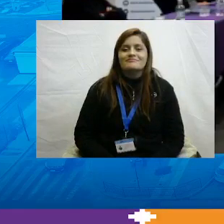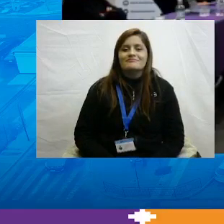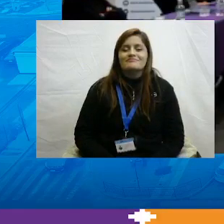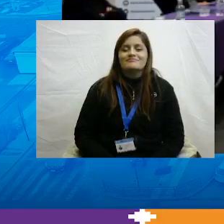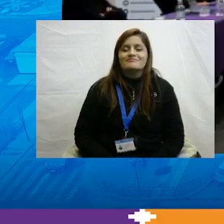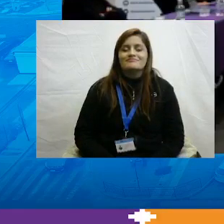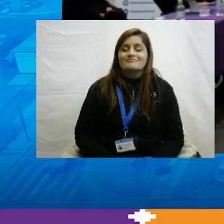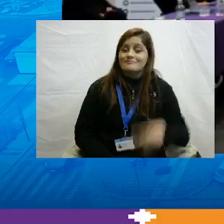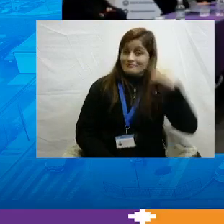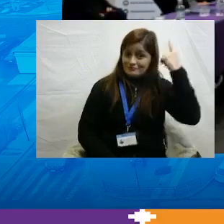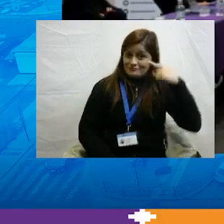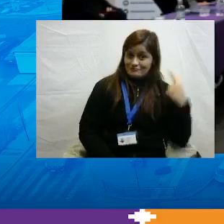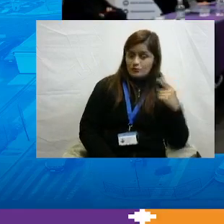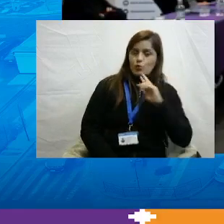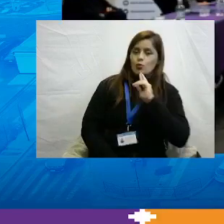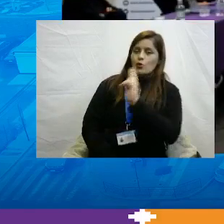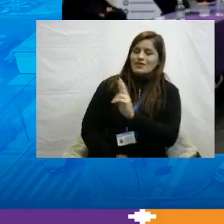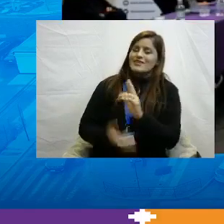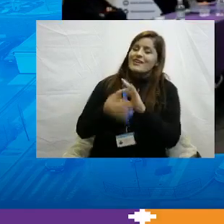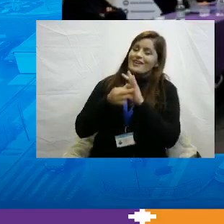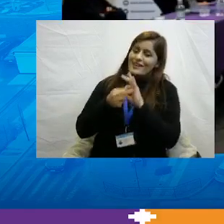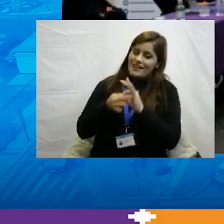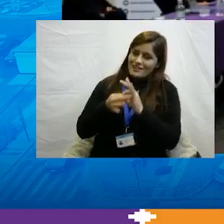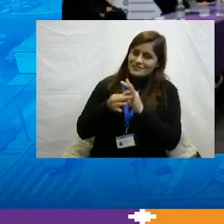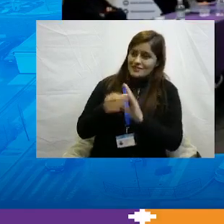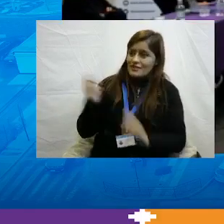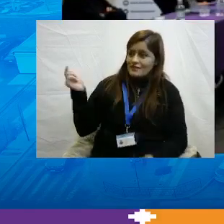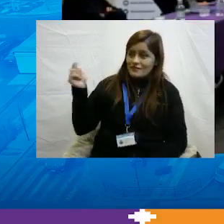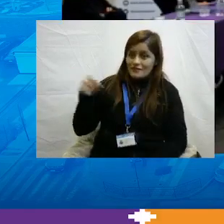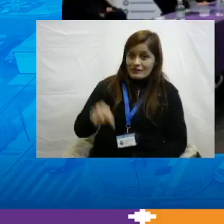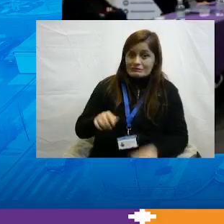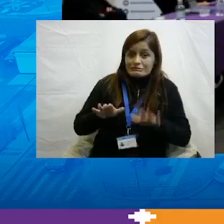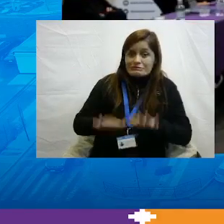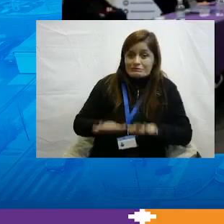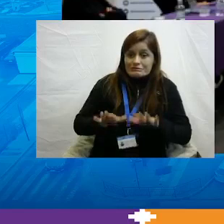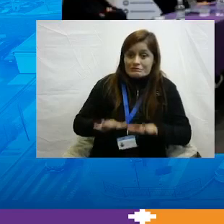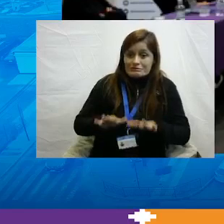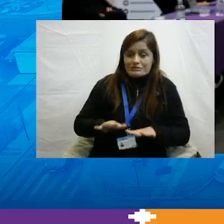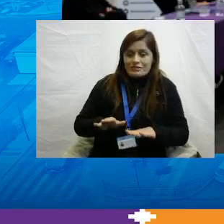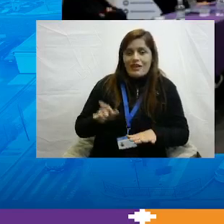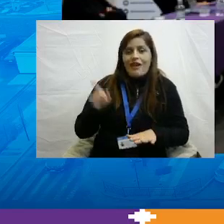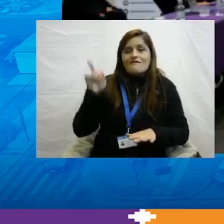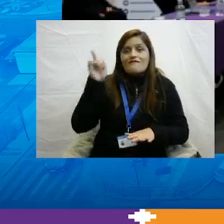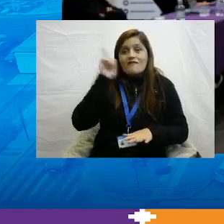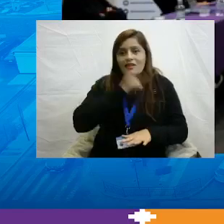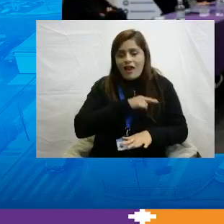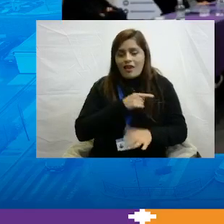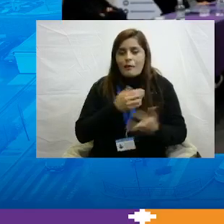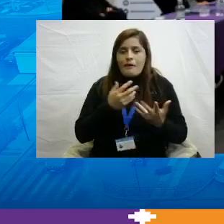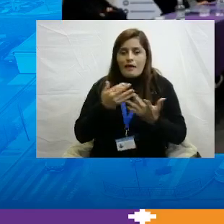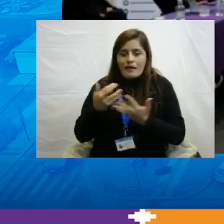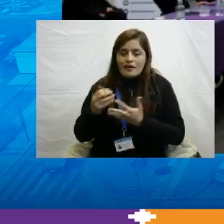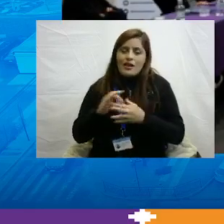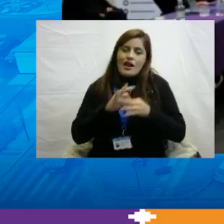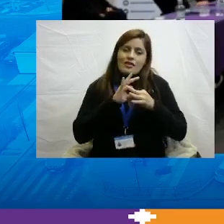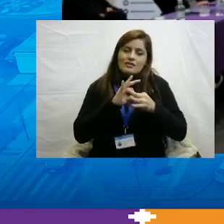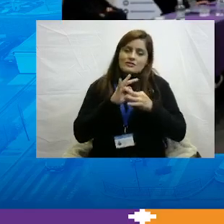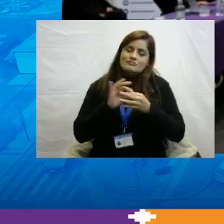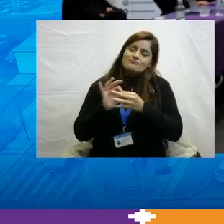Muchas gracias, vecino, también por quedarse en todo el consejo para dar los agradecimientos, que creo más